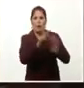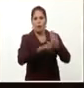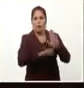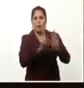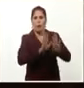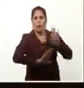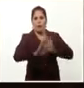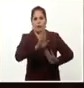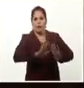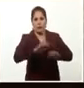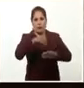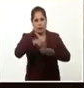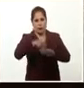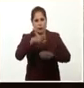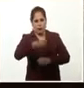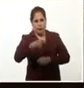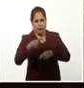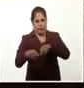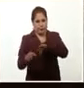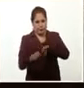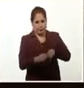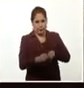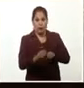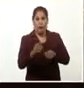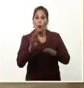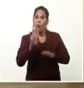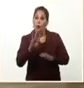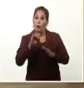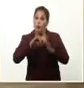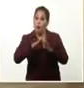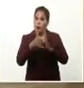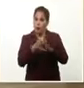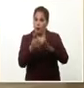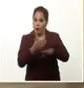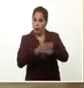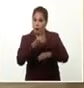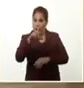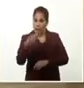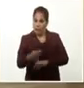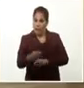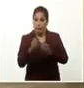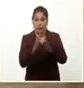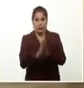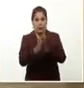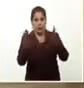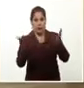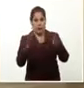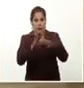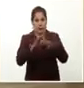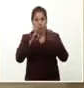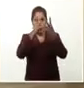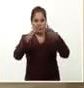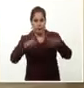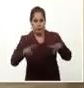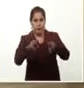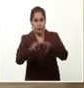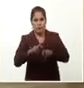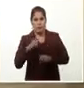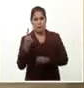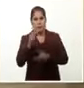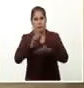defensor de oficio. Reiterar que estos cuatro anteproyectos de leyes están publicados en el sitio web de la Asamblea